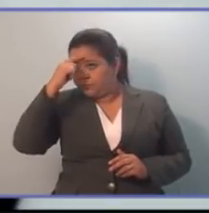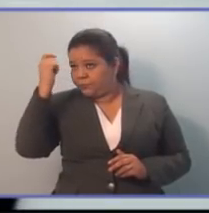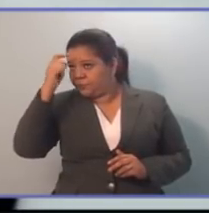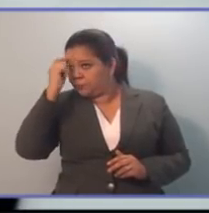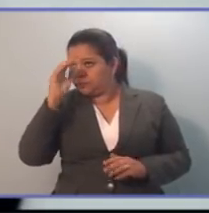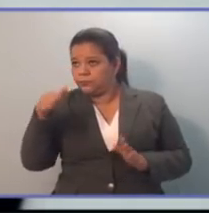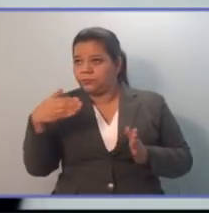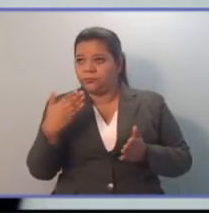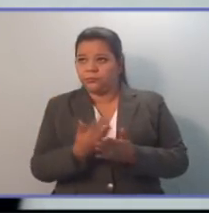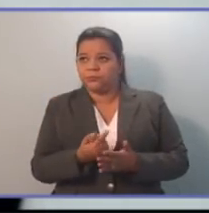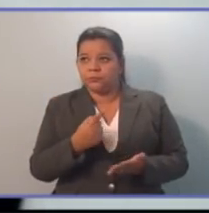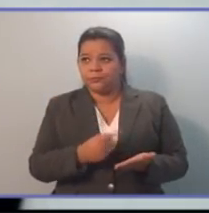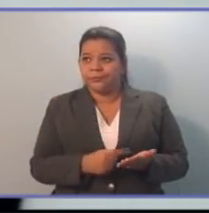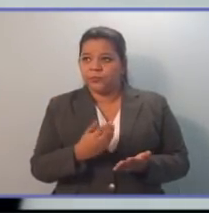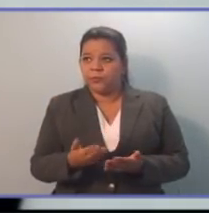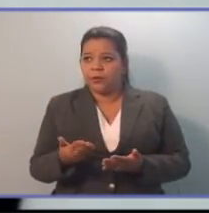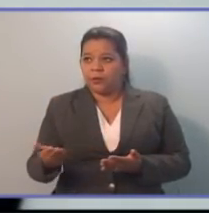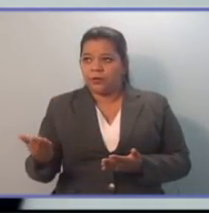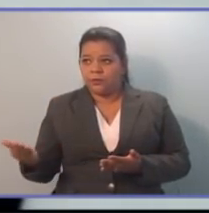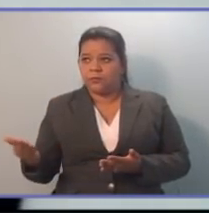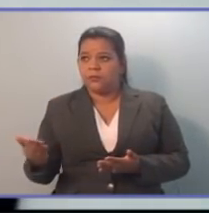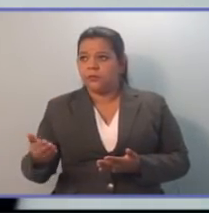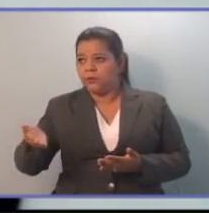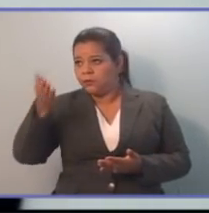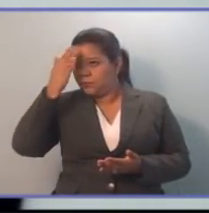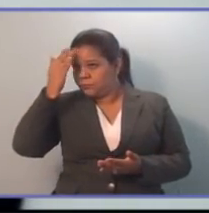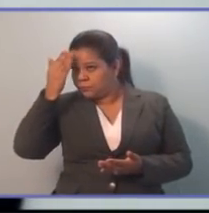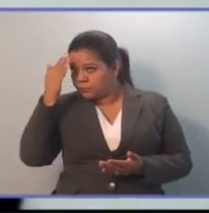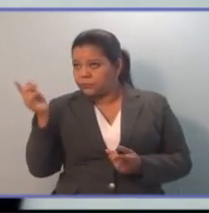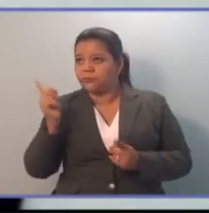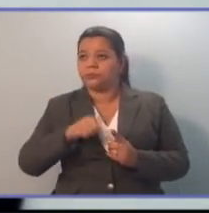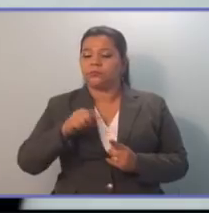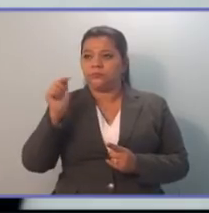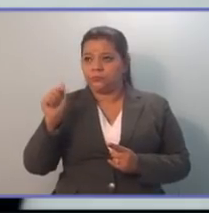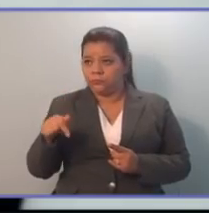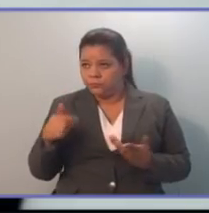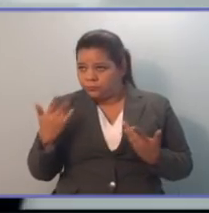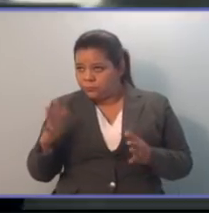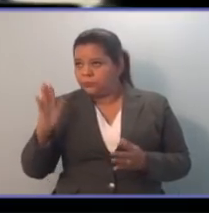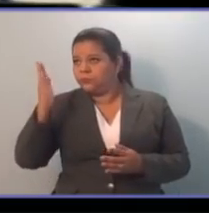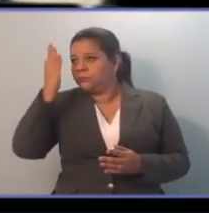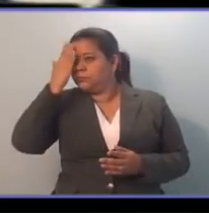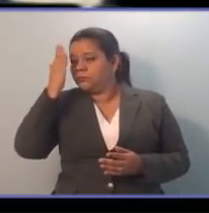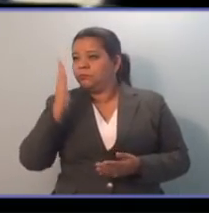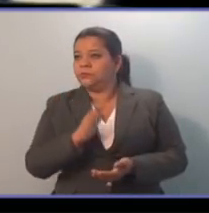ese bagaje de conocimientos que hasta hoy he adquirido.